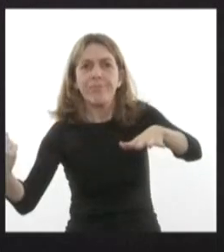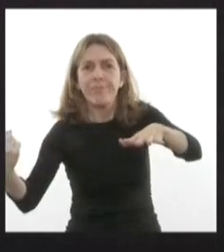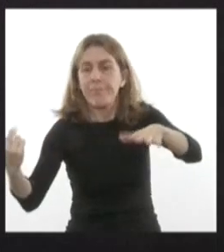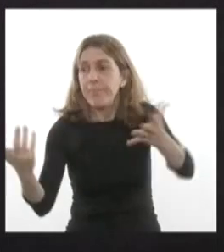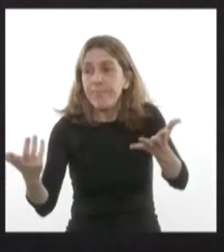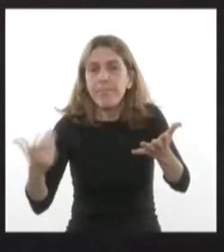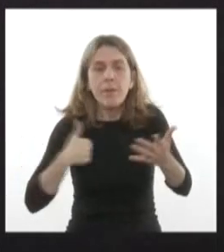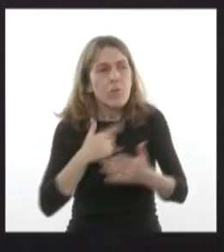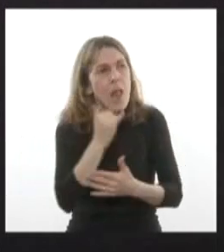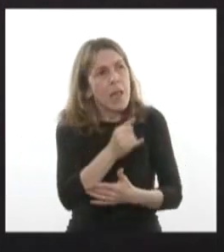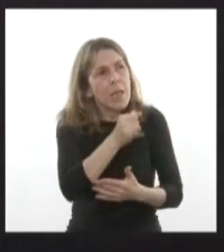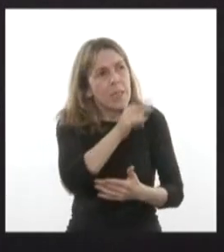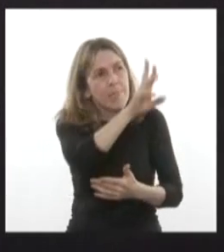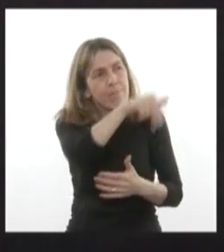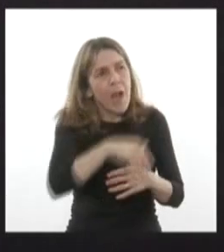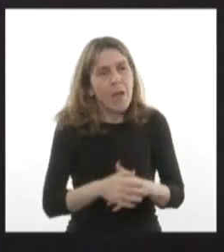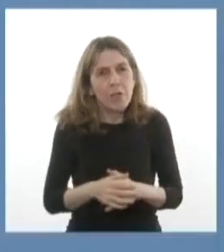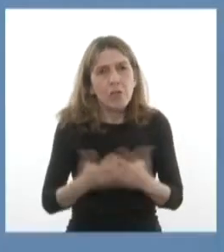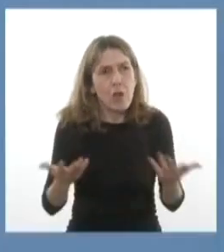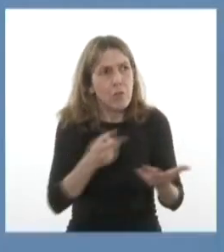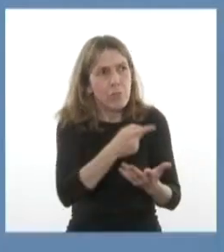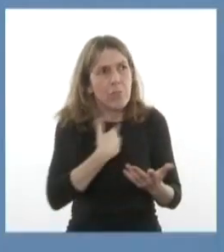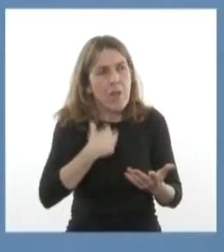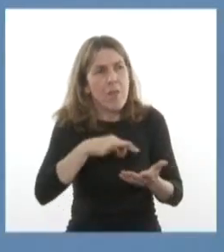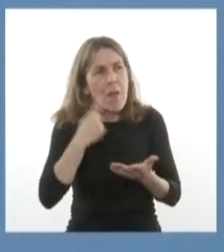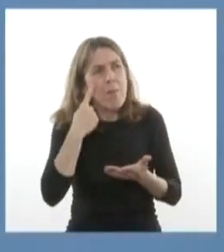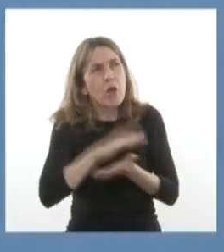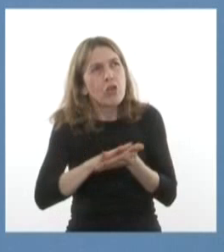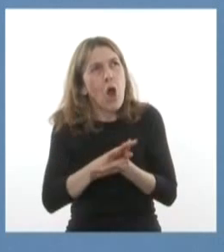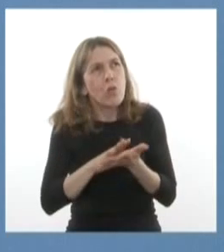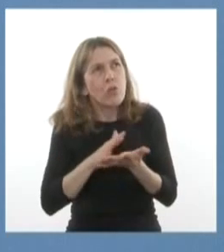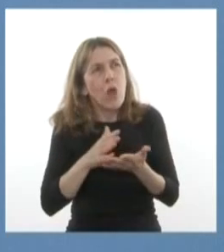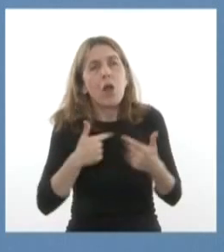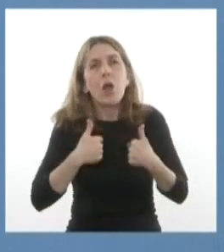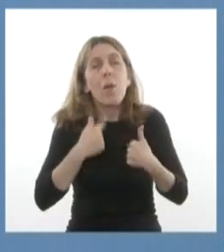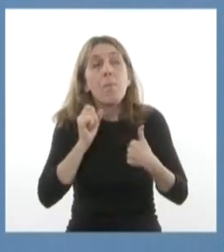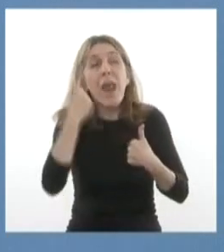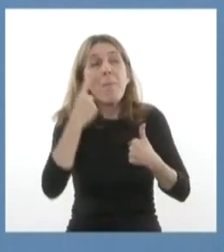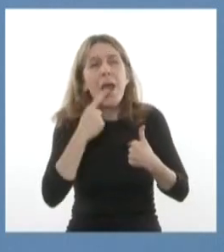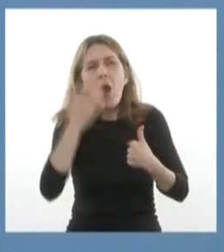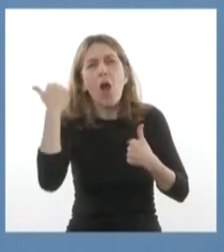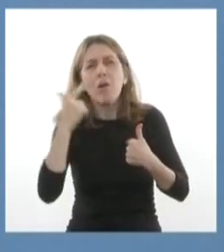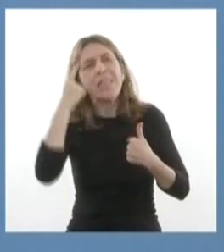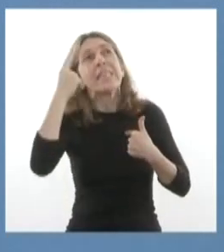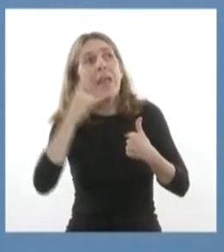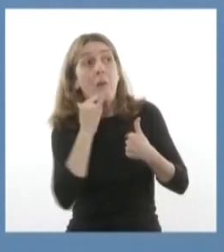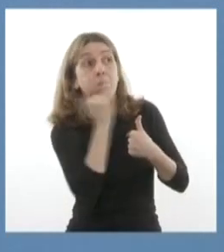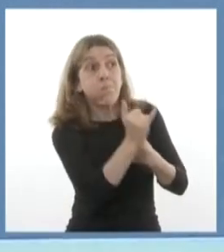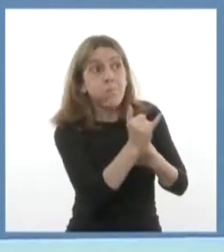Y le dije: sí, es muy cierto eso tenemos que resolverlo. Lo primero que se me ocurrió decirle es, bueno,